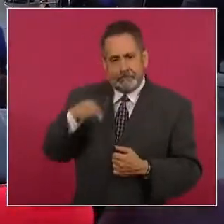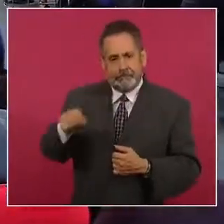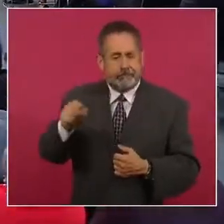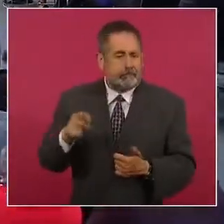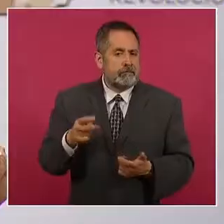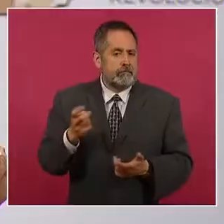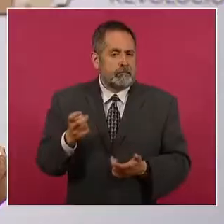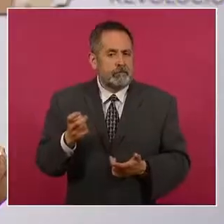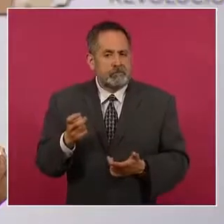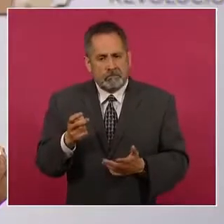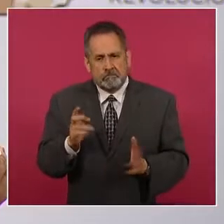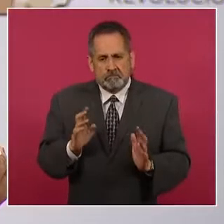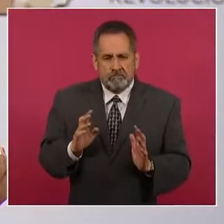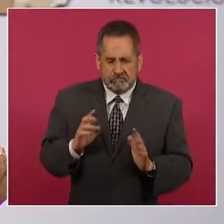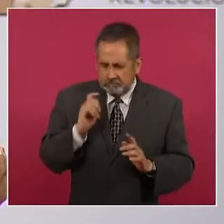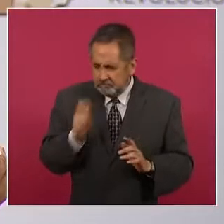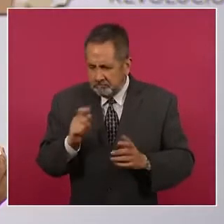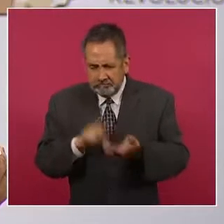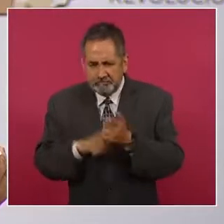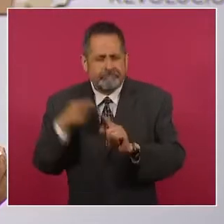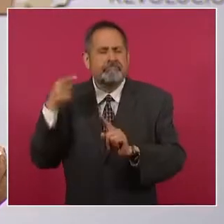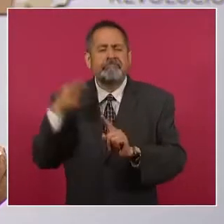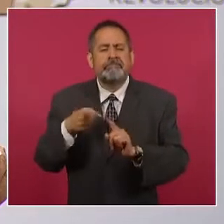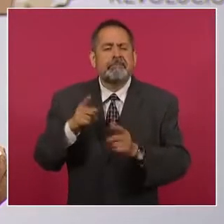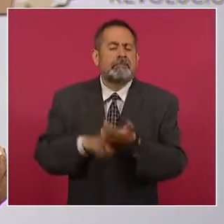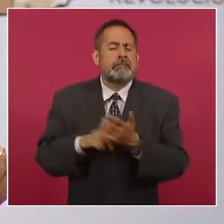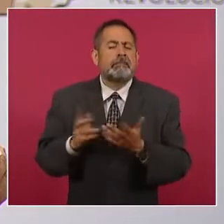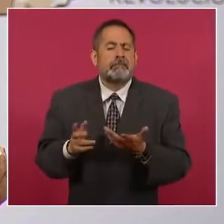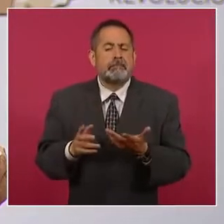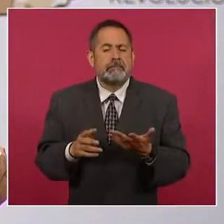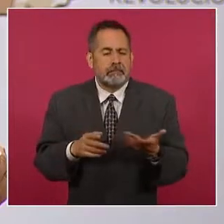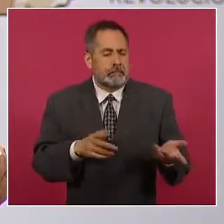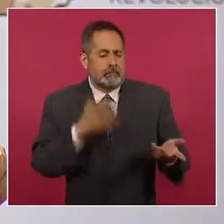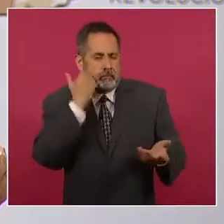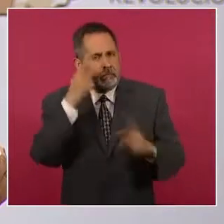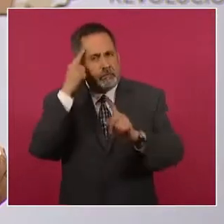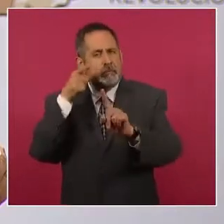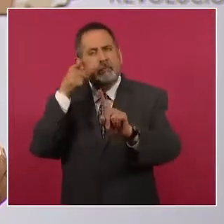en esencia lo que buscábamos.